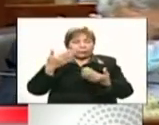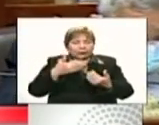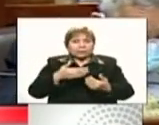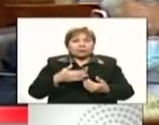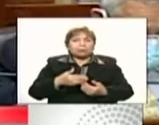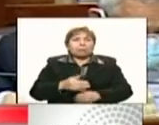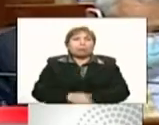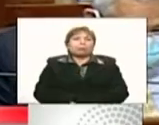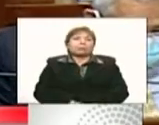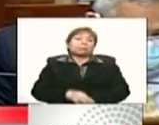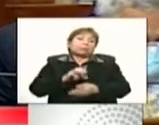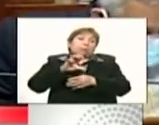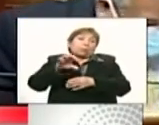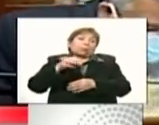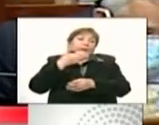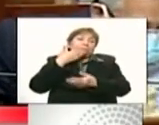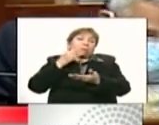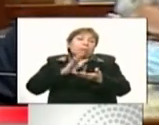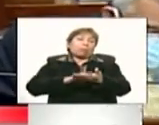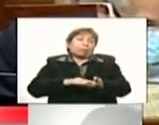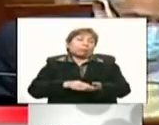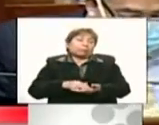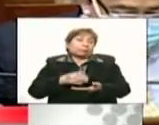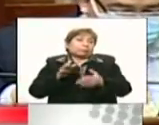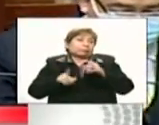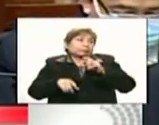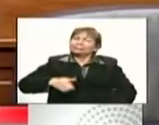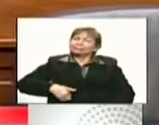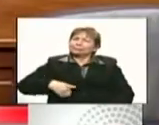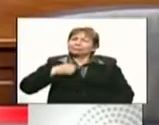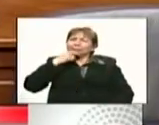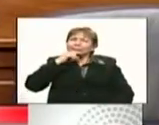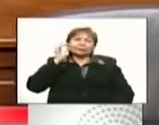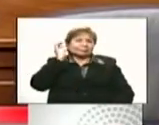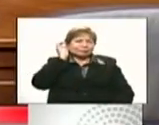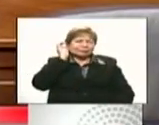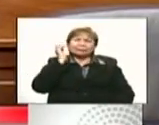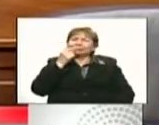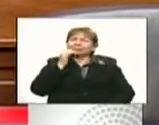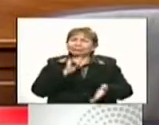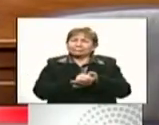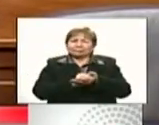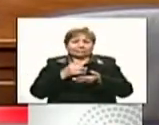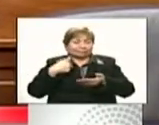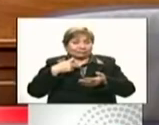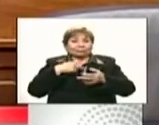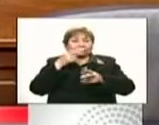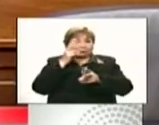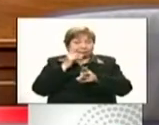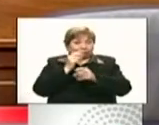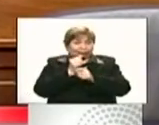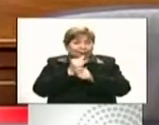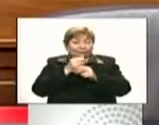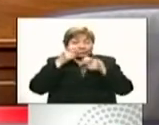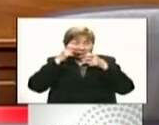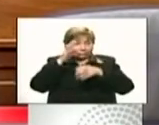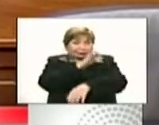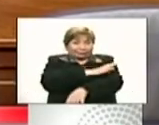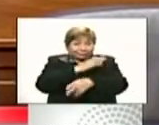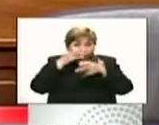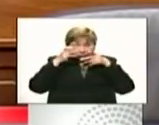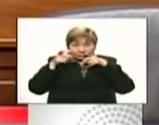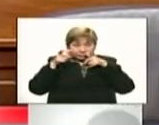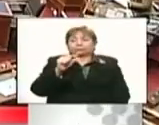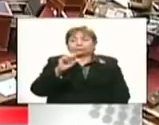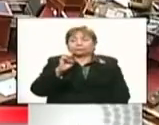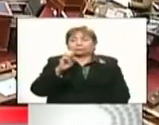dar una reforma constitucional, pero a su vez es para iniciar el procedimiento, pero solamente para eso, porque para